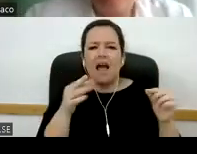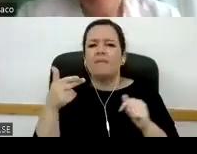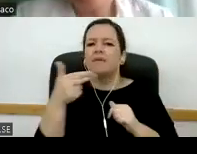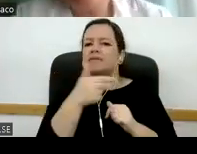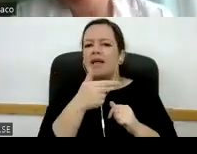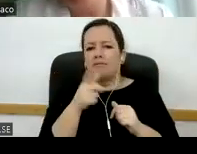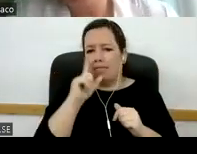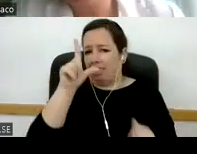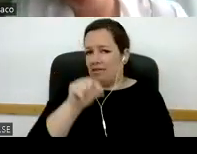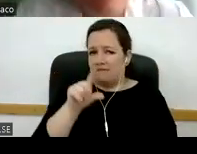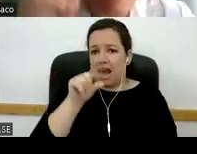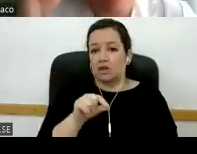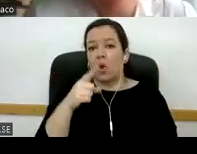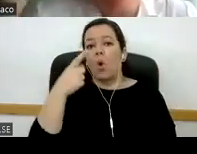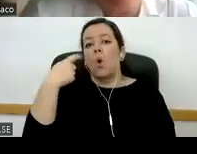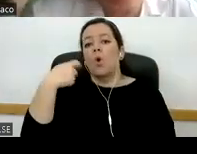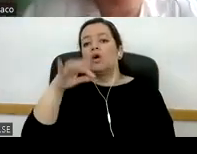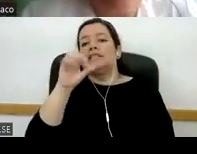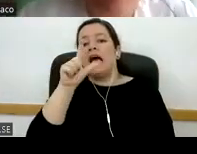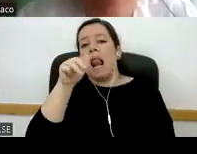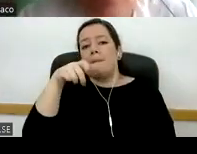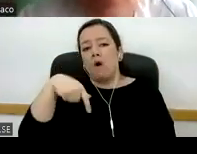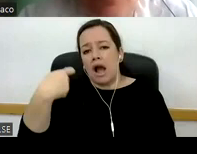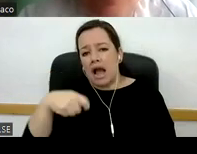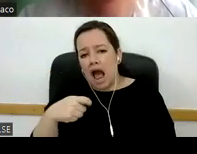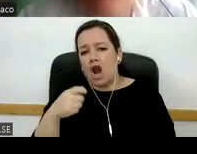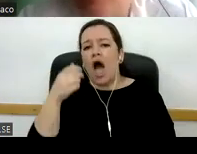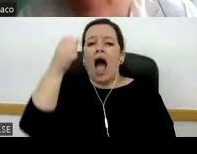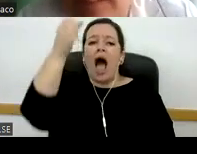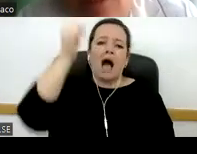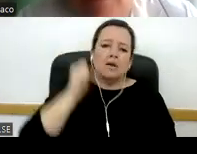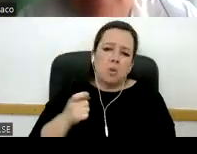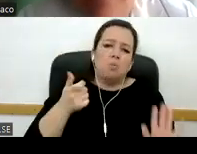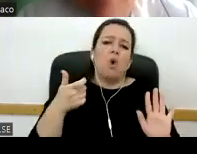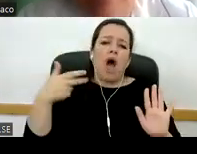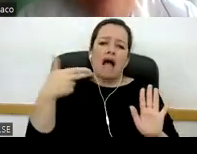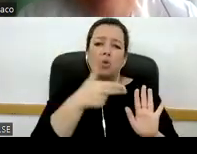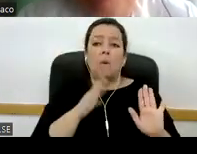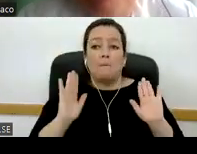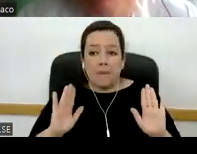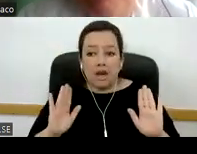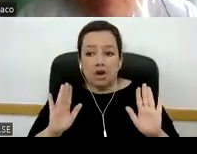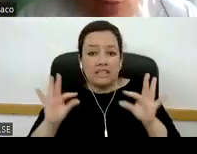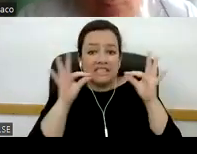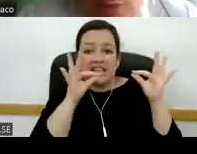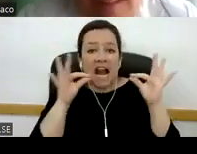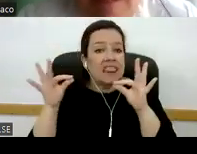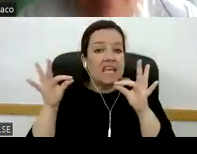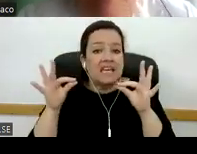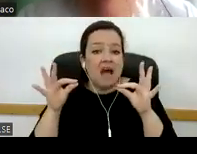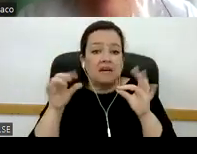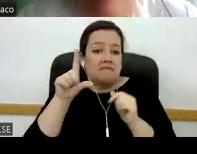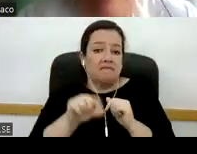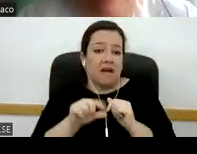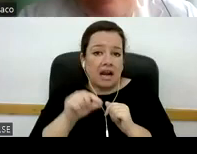todos los bolsillos, quizás el salmón, la caballa o el atún frescos pueden ser un poquito más caros, pero las sardinas son pescados muy